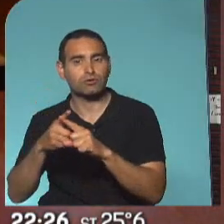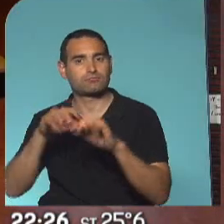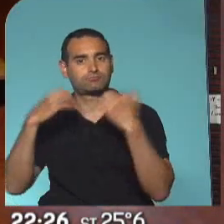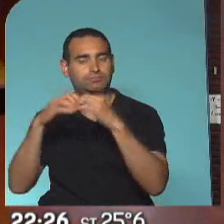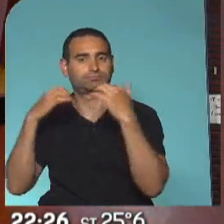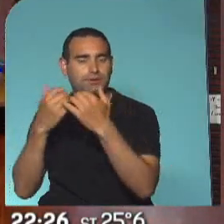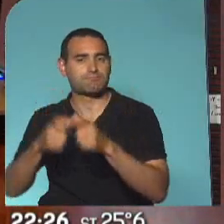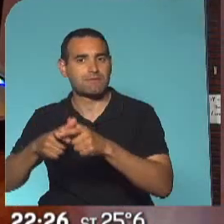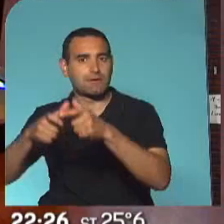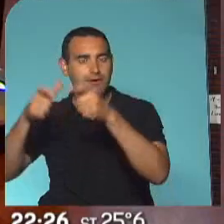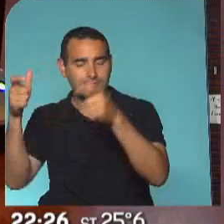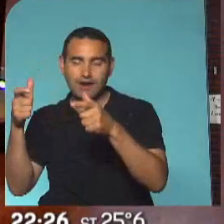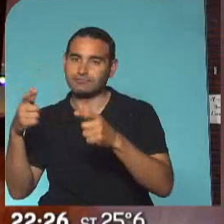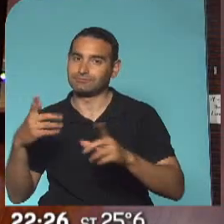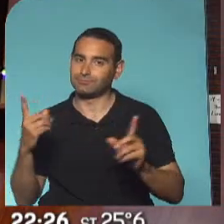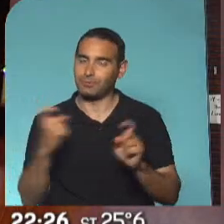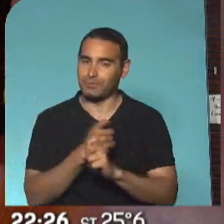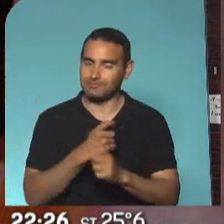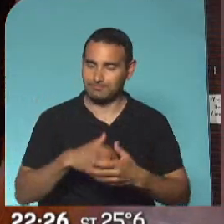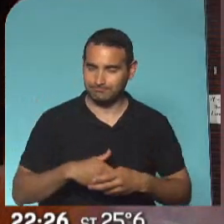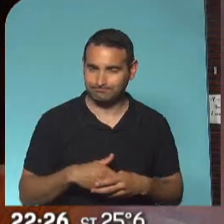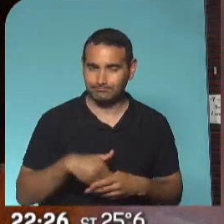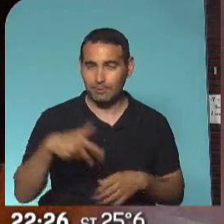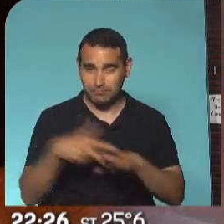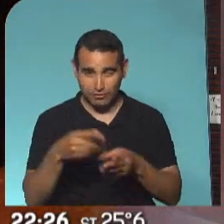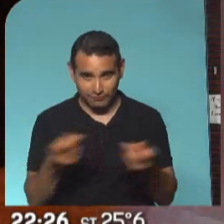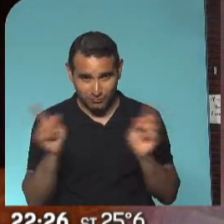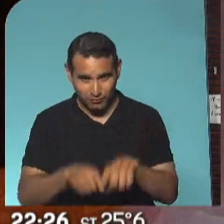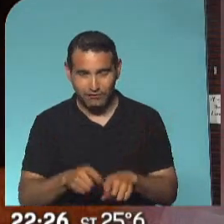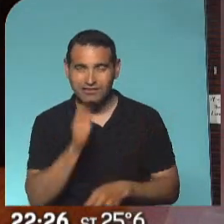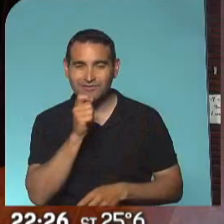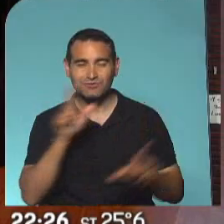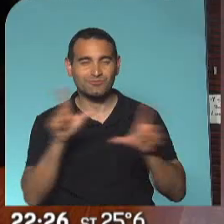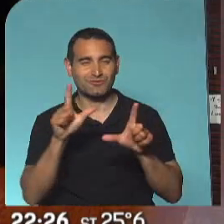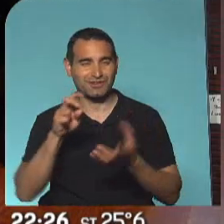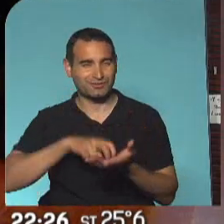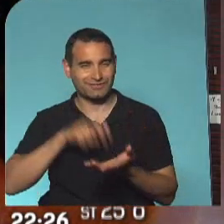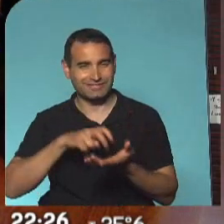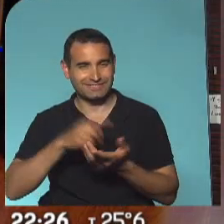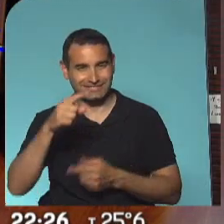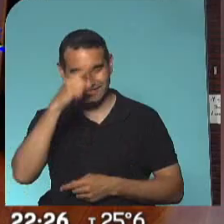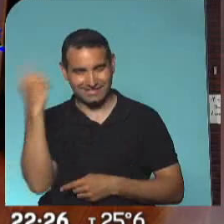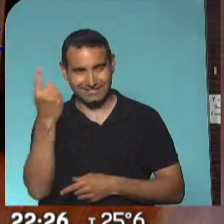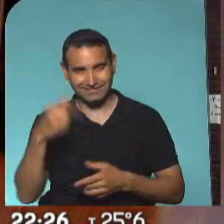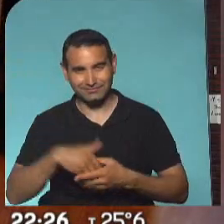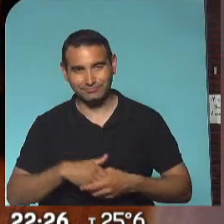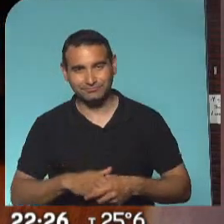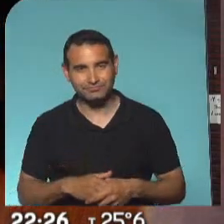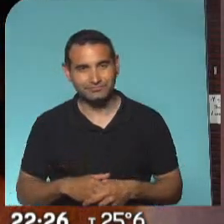bancas, encendiendo alarmas. Luego de la pausa, en Televisión Pública Noticias Internacional.